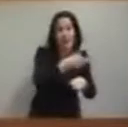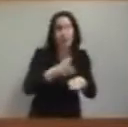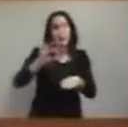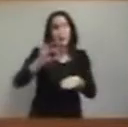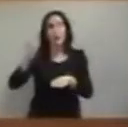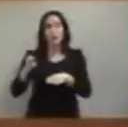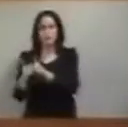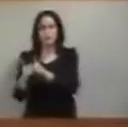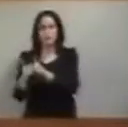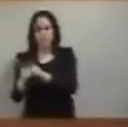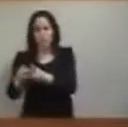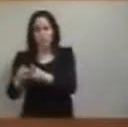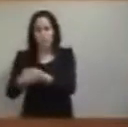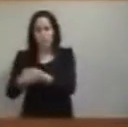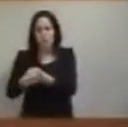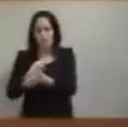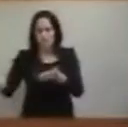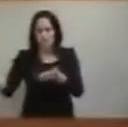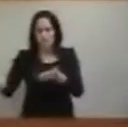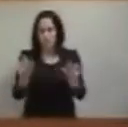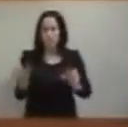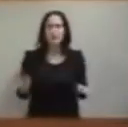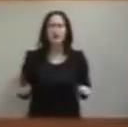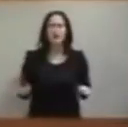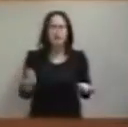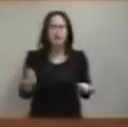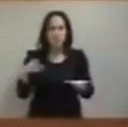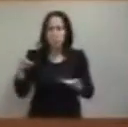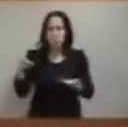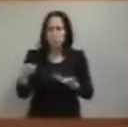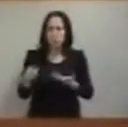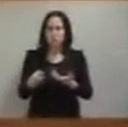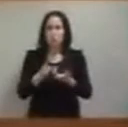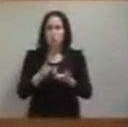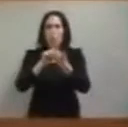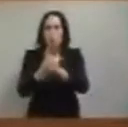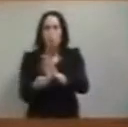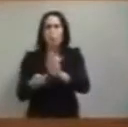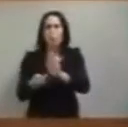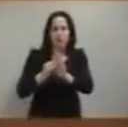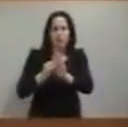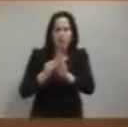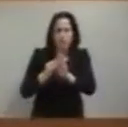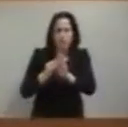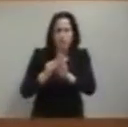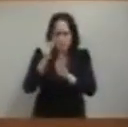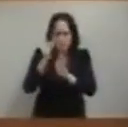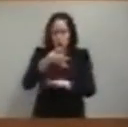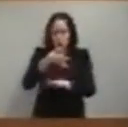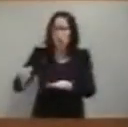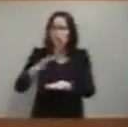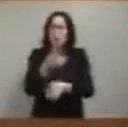digo, la enmienda, entiendo, porque necesitamos trabajar con datos ciertos.